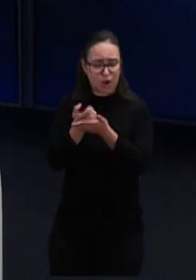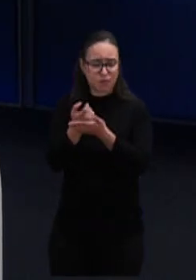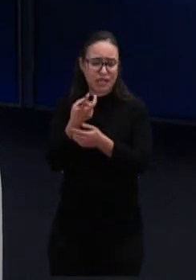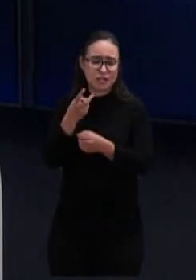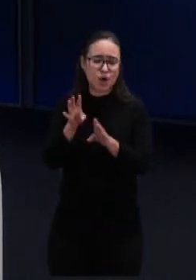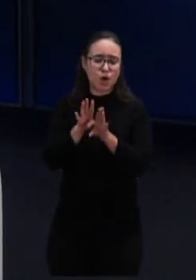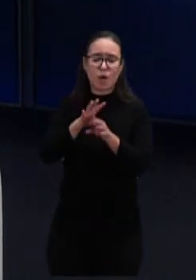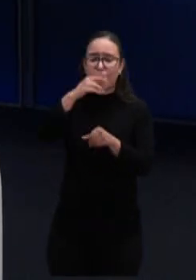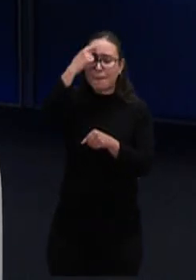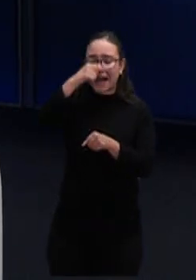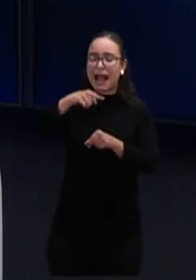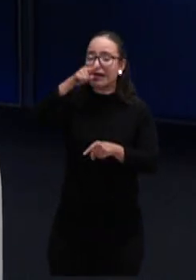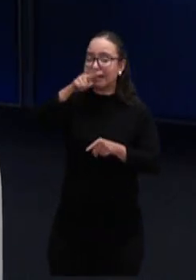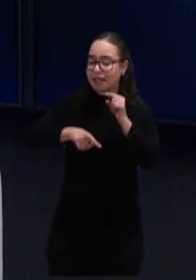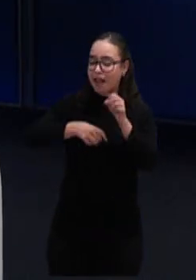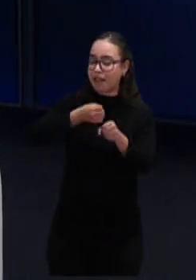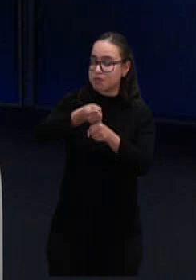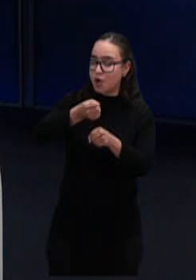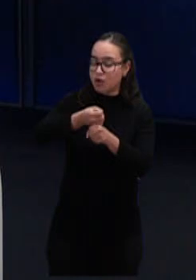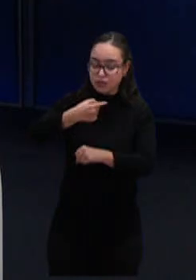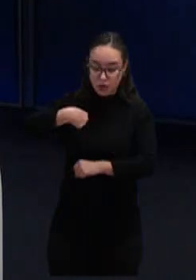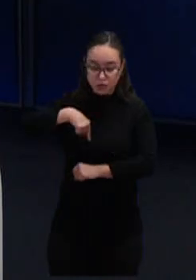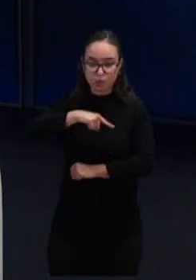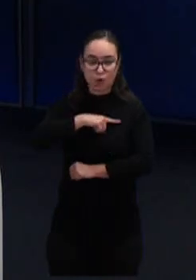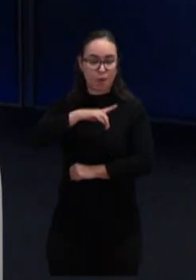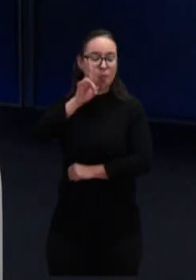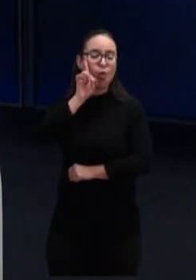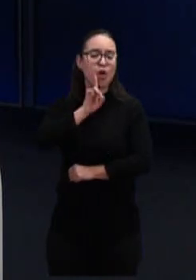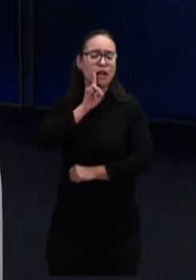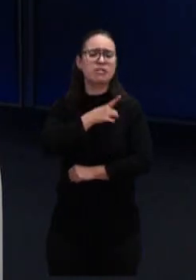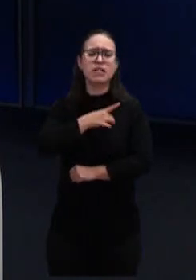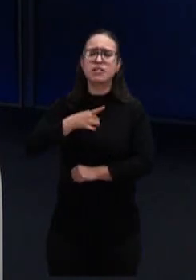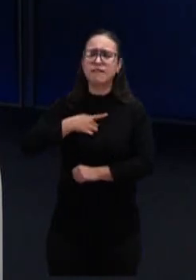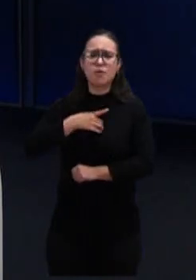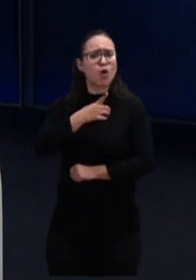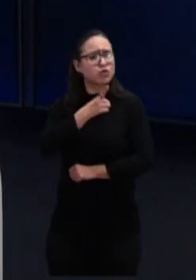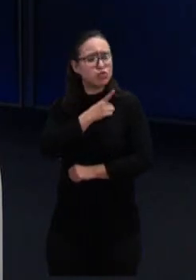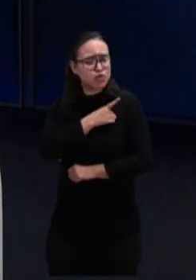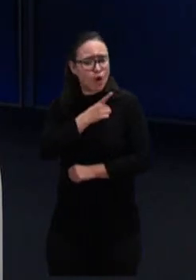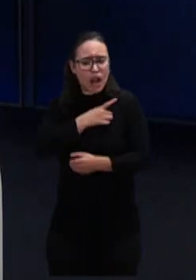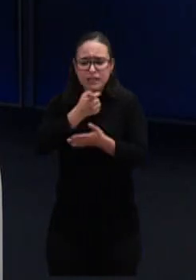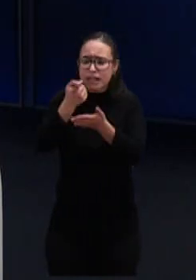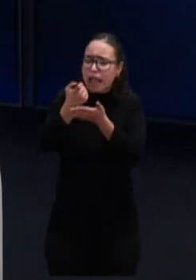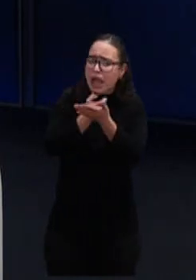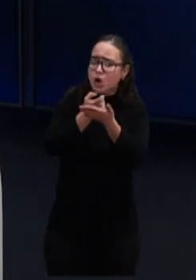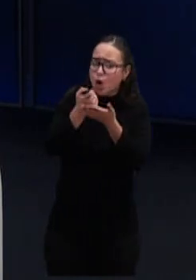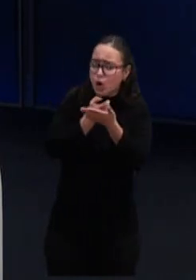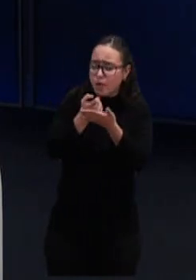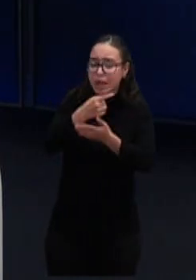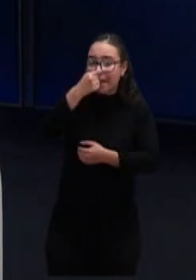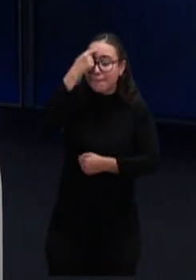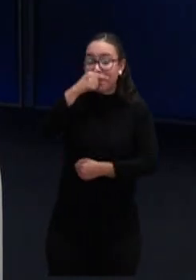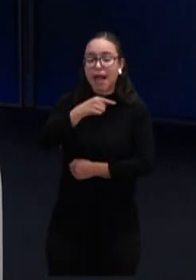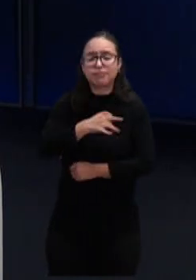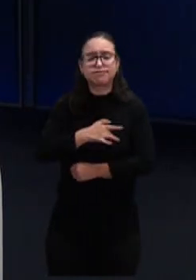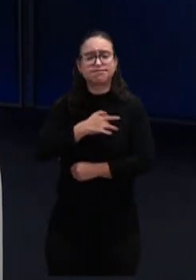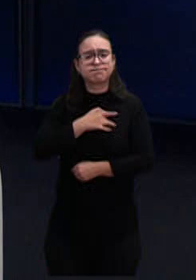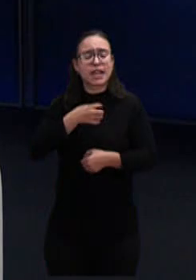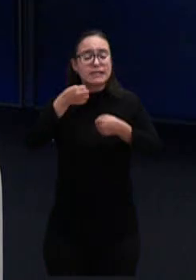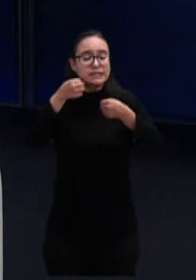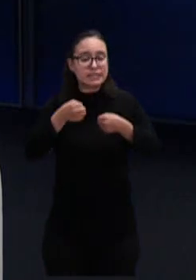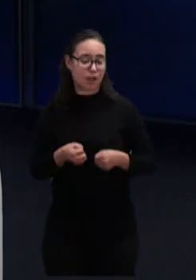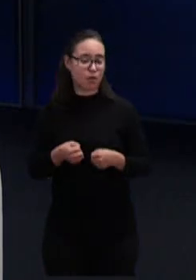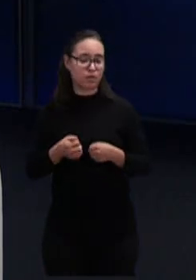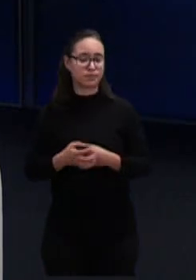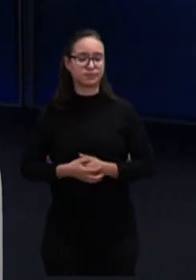de la violencia las mujeres necesitamos ser autosuficientes económicamente para poder sentirnos seguras y alejarnos de